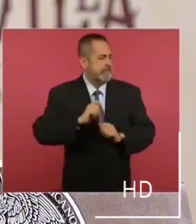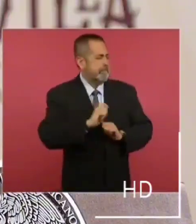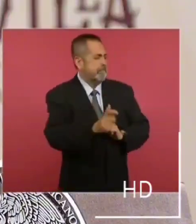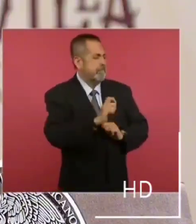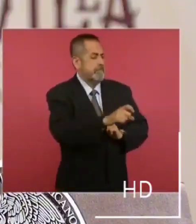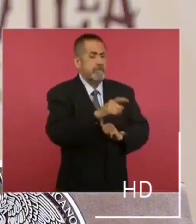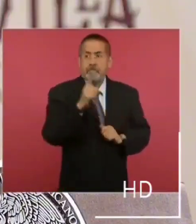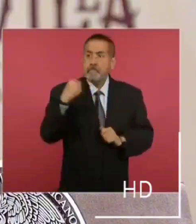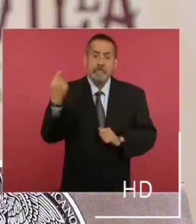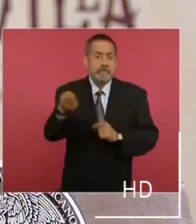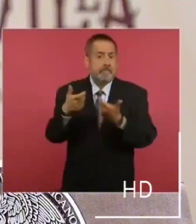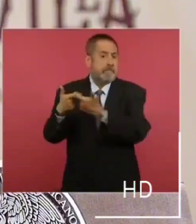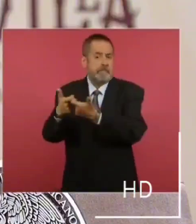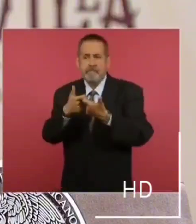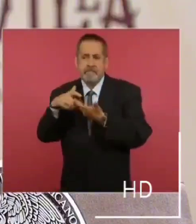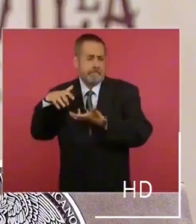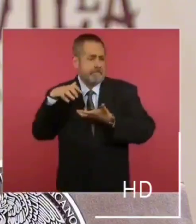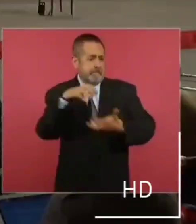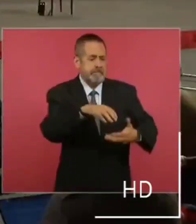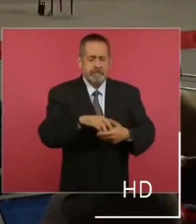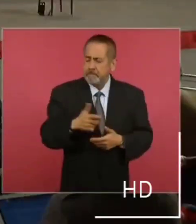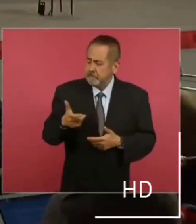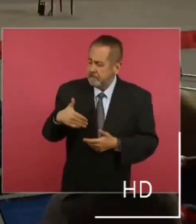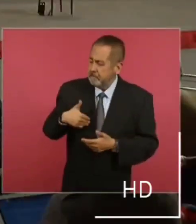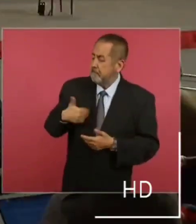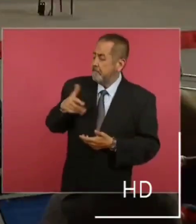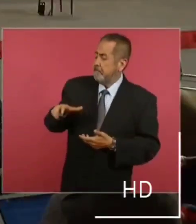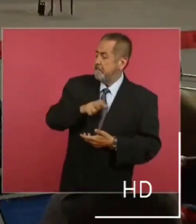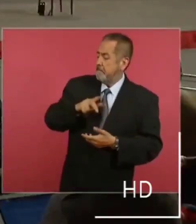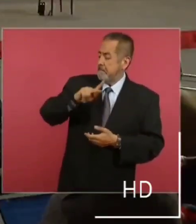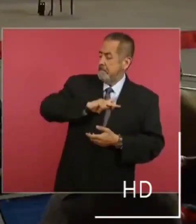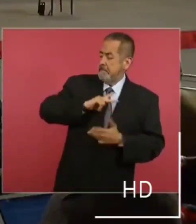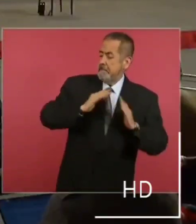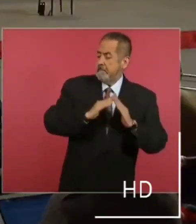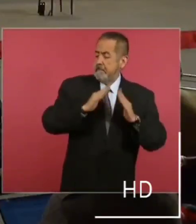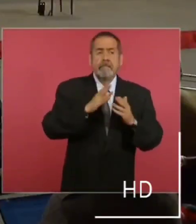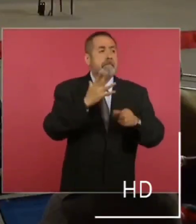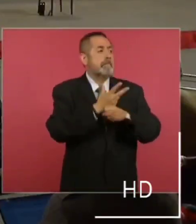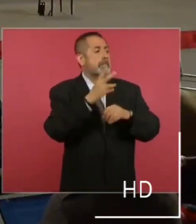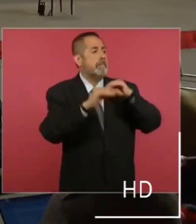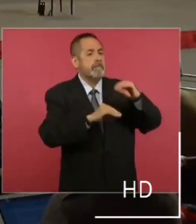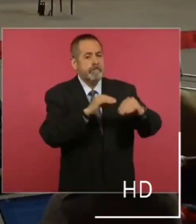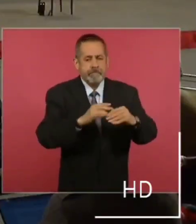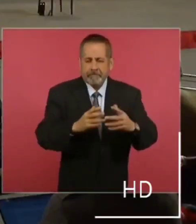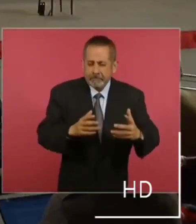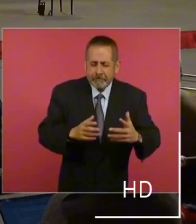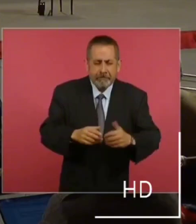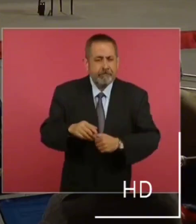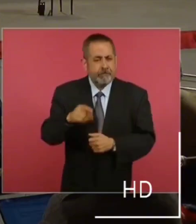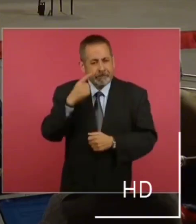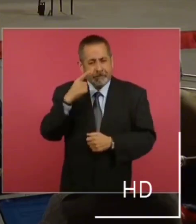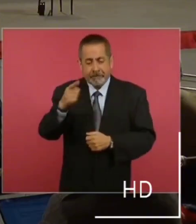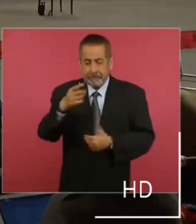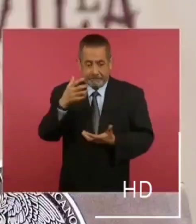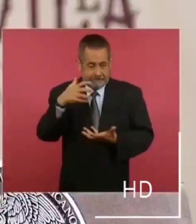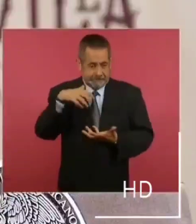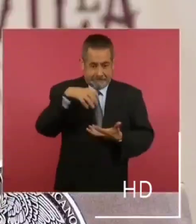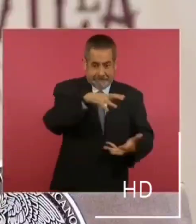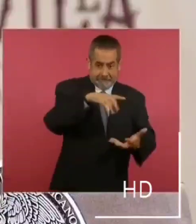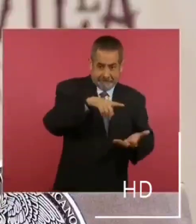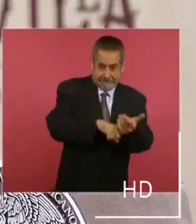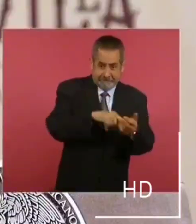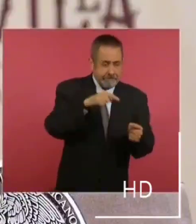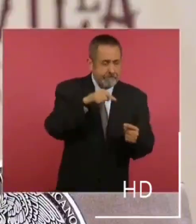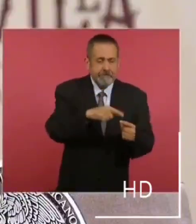todos los mexicanos. Además, la Auditoría Superior evidenció que dichos fideicomisos no se ejercen para lo que